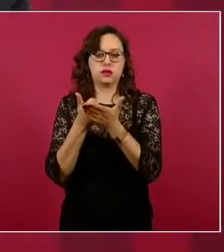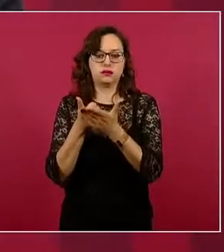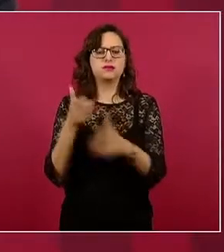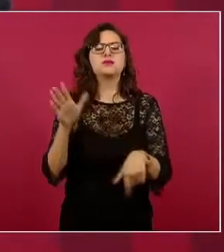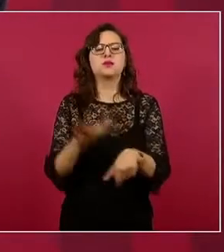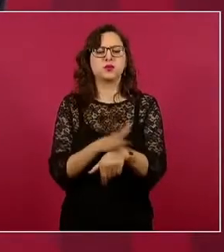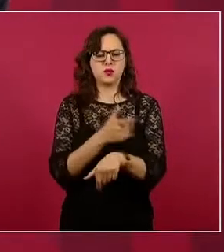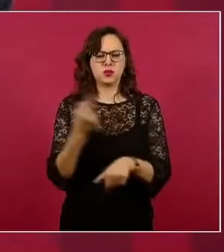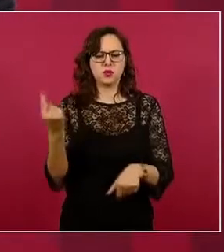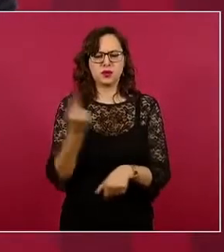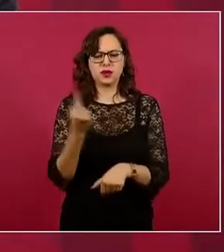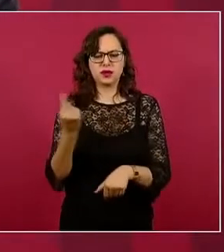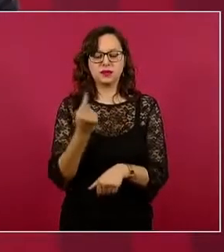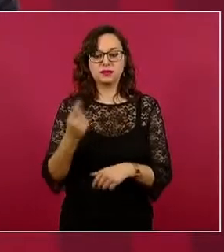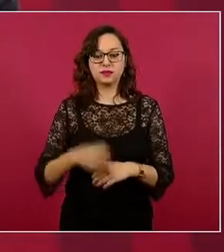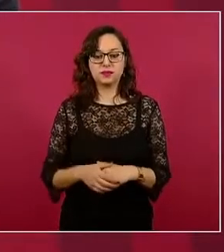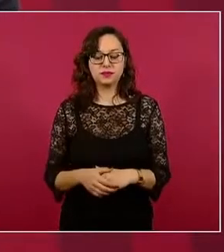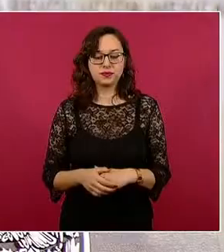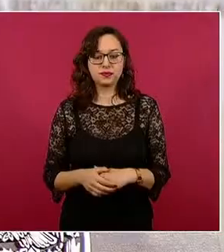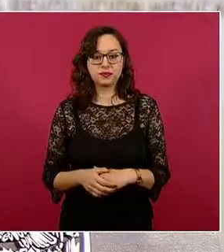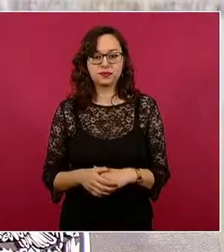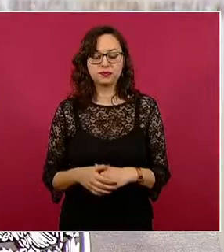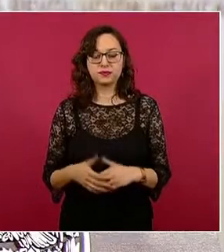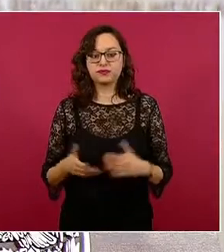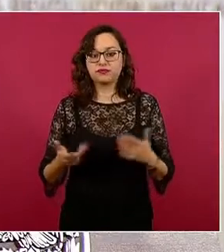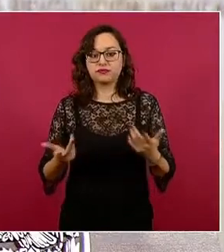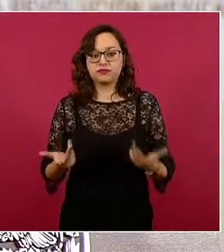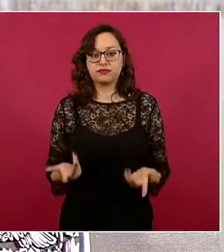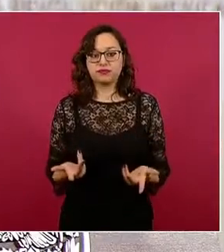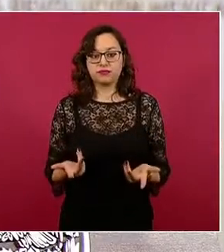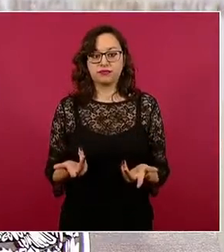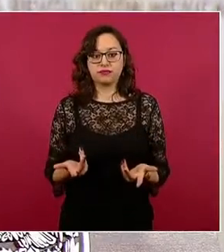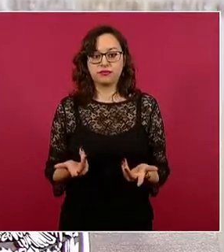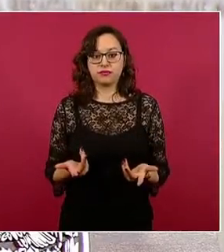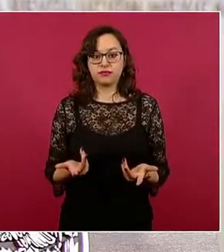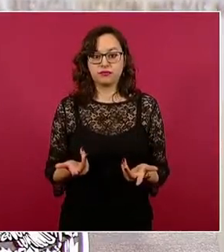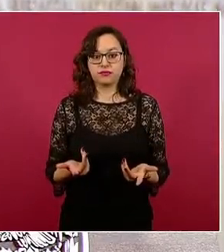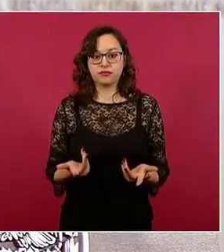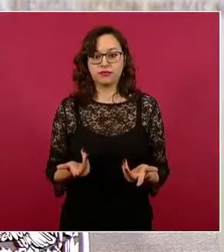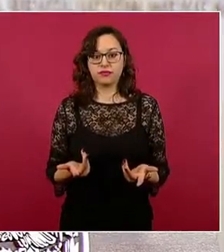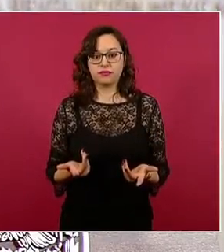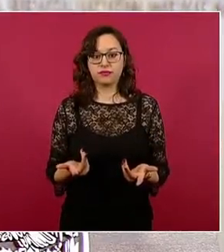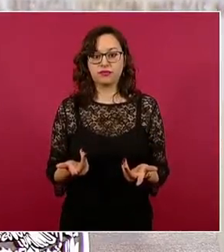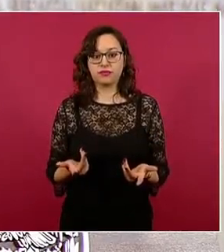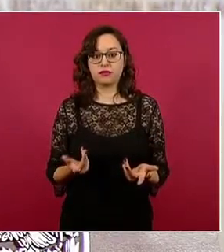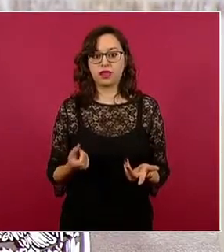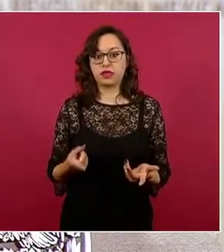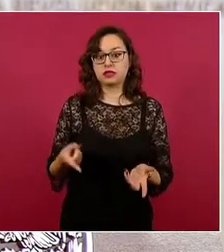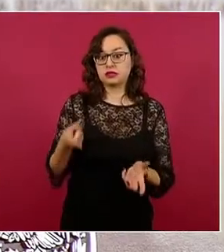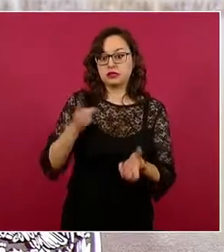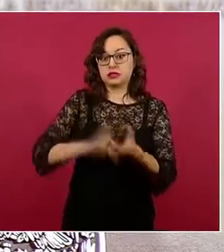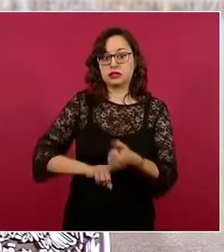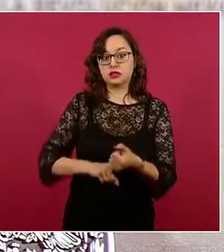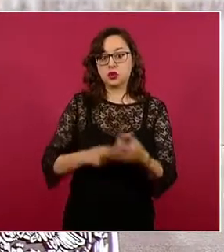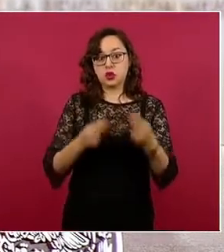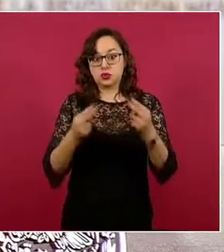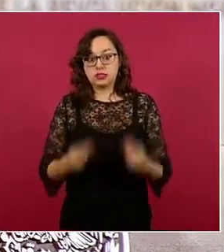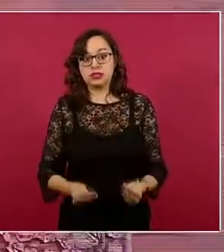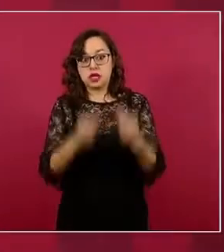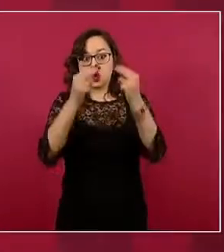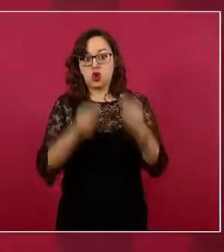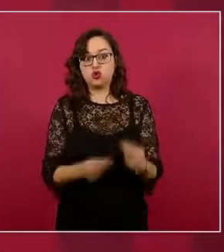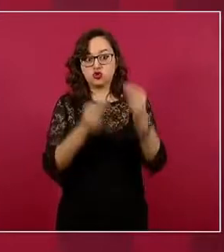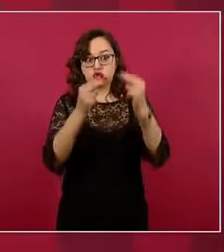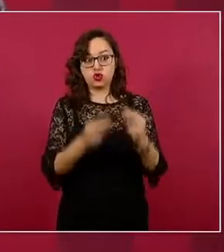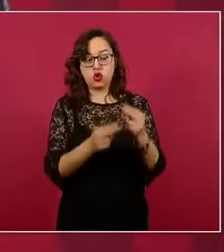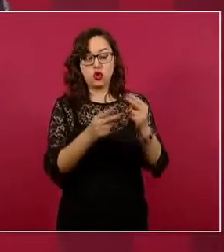porque no es la mano invisible del mercado la que